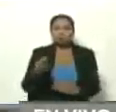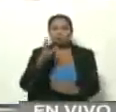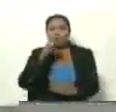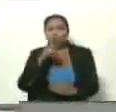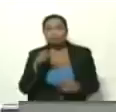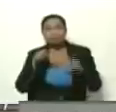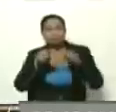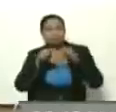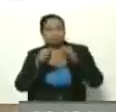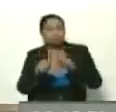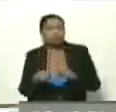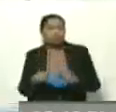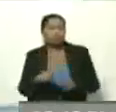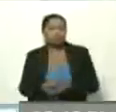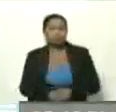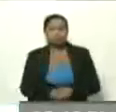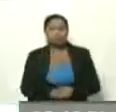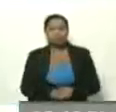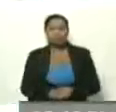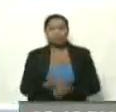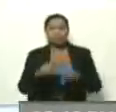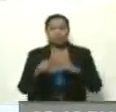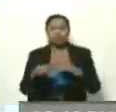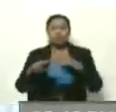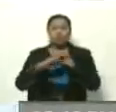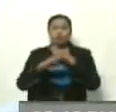el presidente dice que quizás el bloqueo